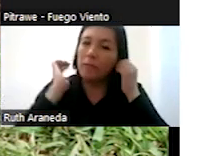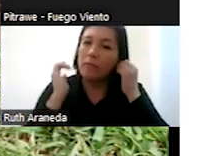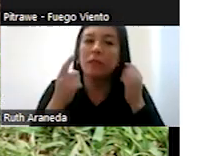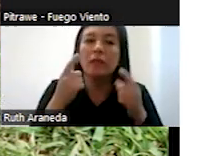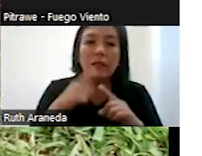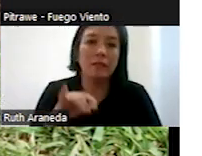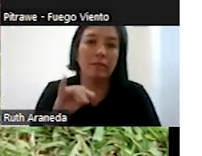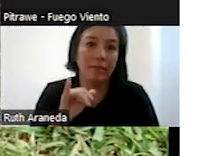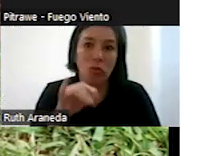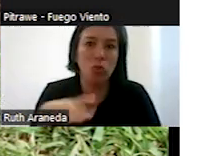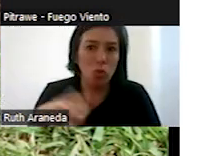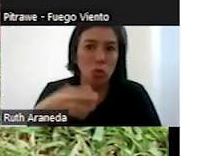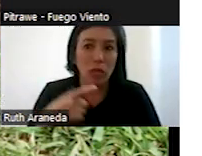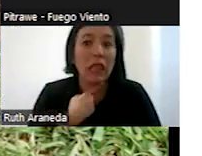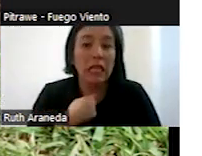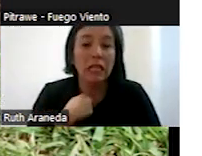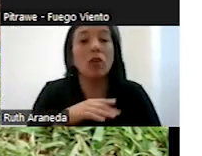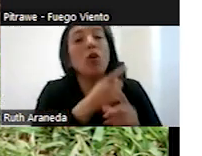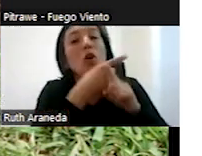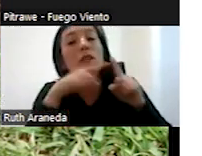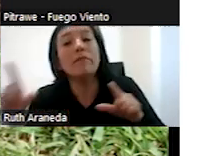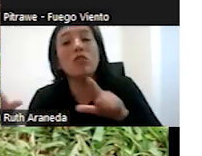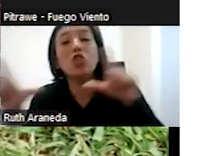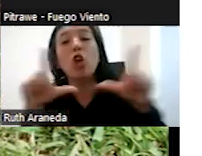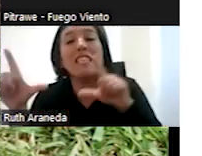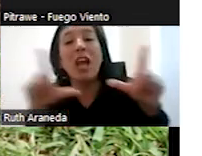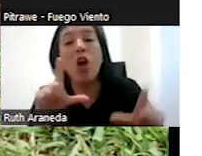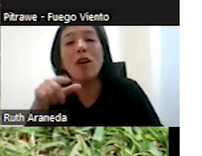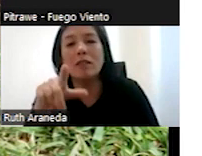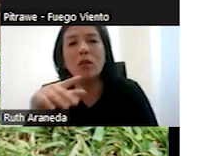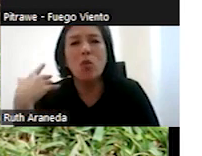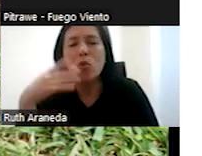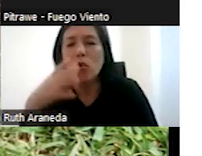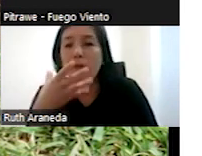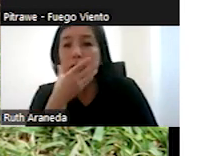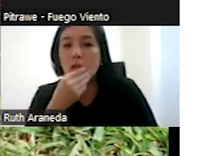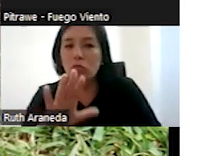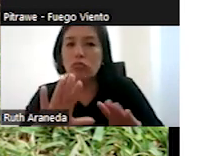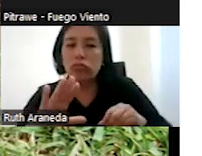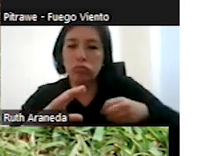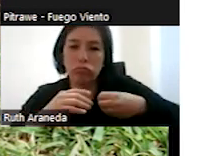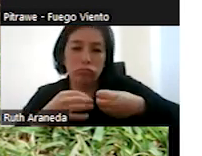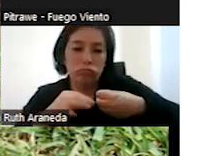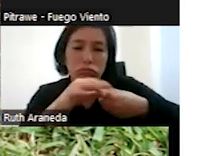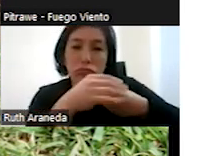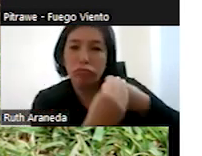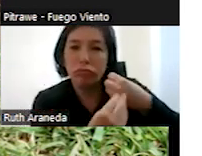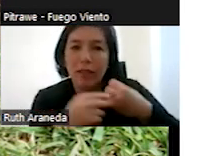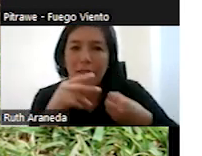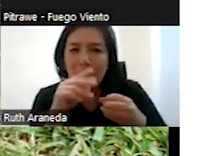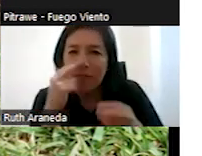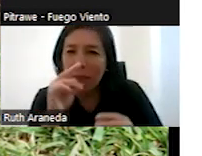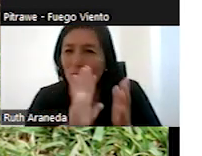Siempre hay algo extraordinario. Bueno, y los yoyeos, que son esta maravilla de cerámica. Aquí la cerámica aparece completita en los enterradorios. A